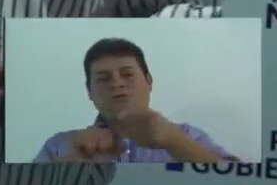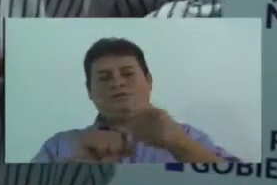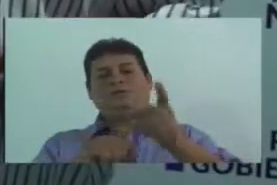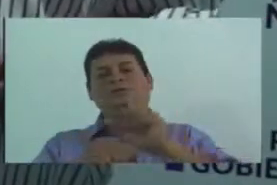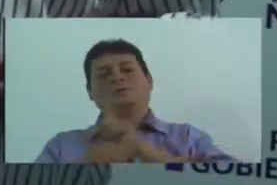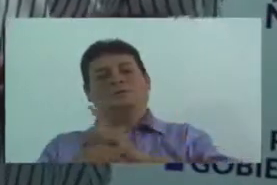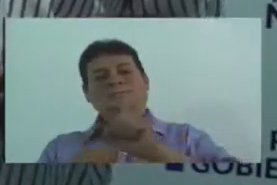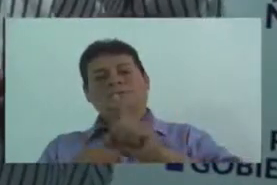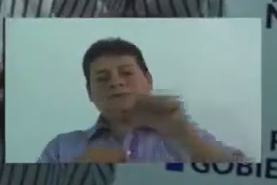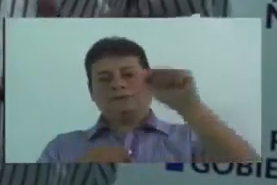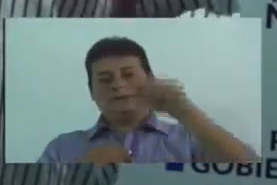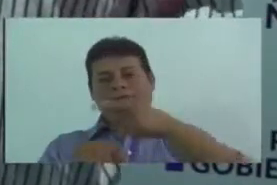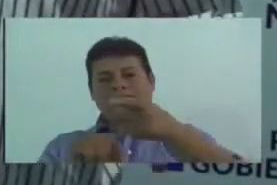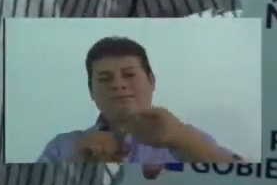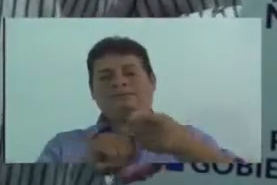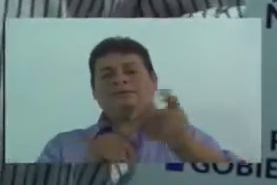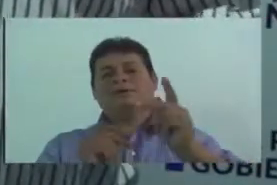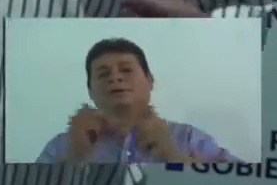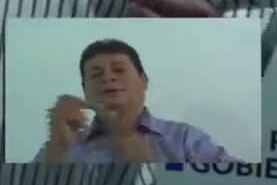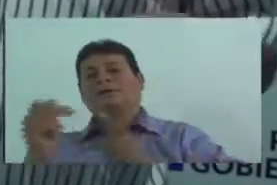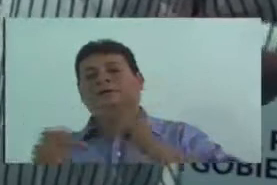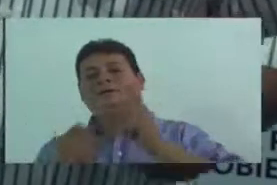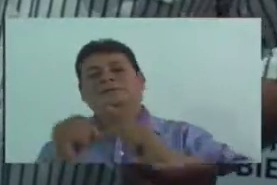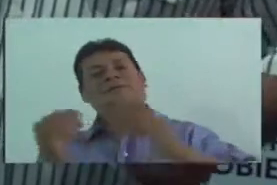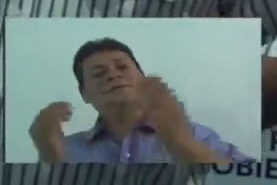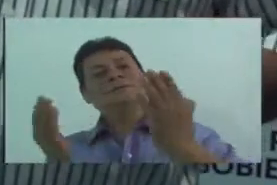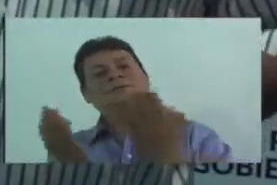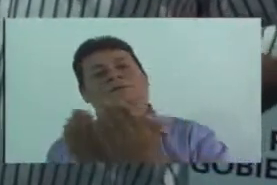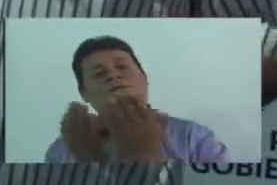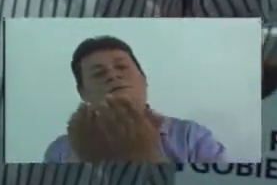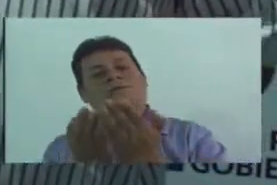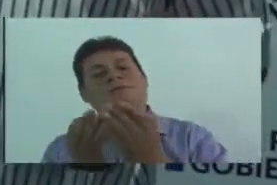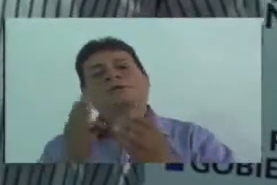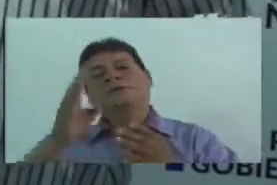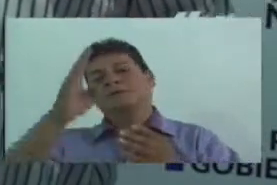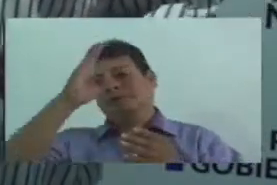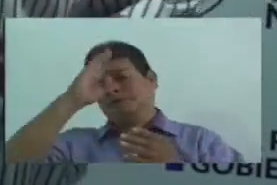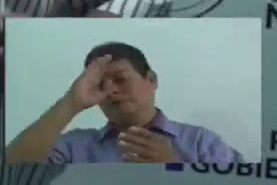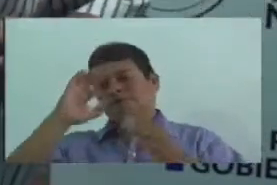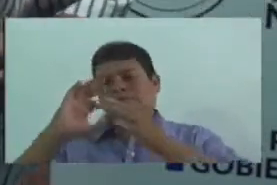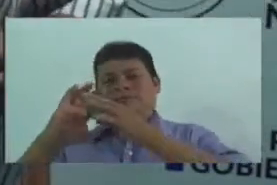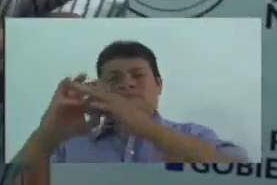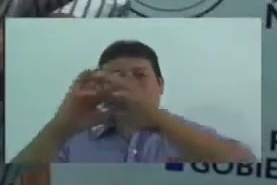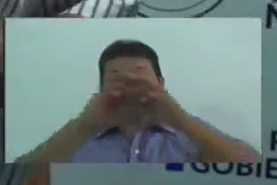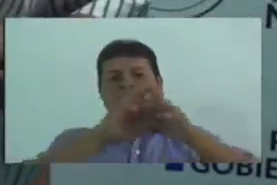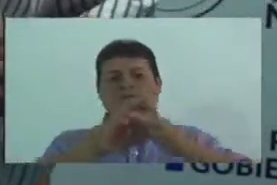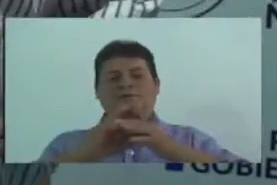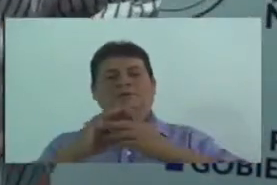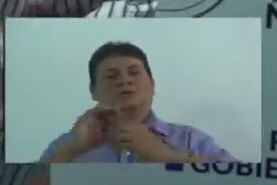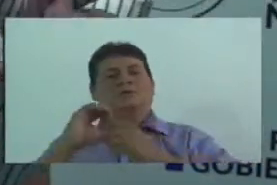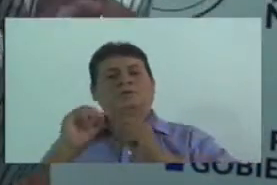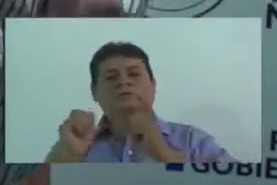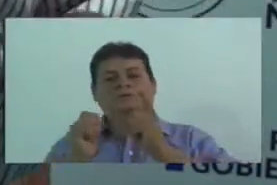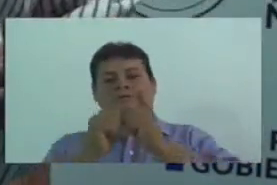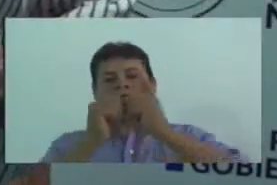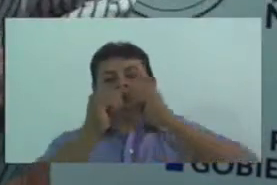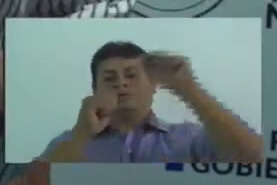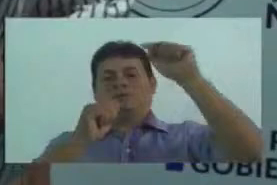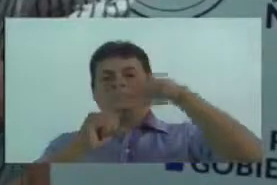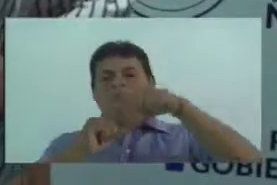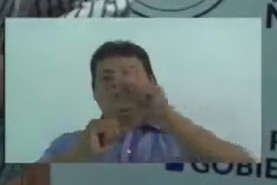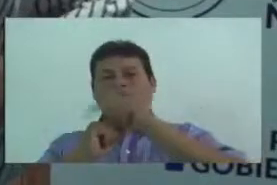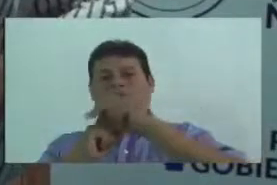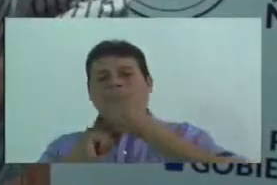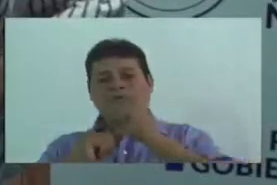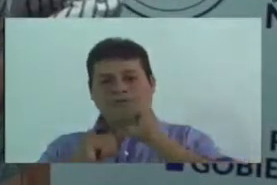Dirección Departamental de Educación. Vamos a seguir aprendiendo, vamos a seguir afianzando nuestro aprendizaje. Yo soy el